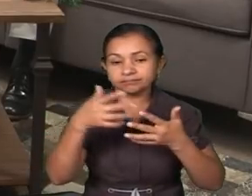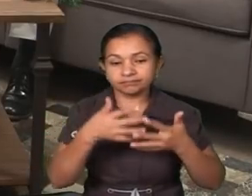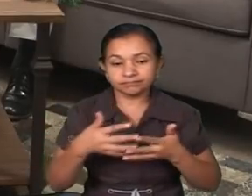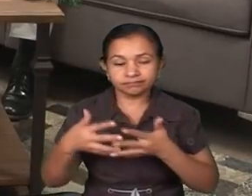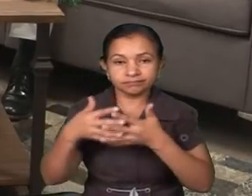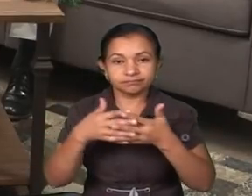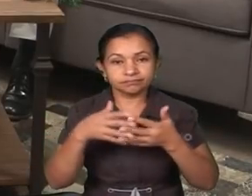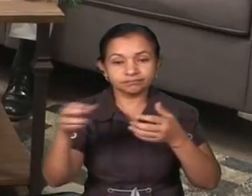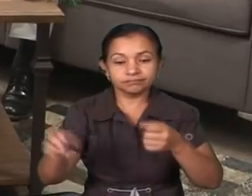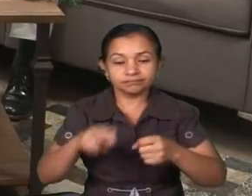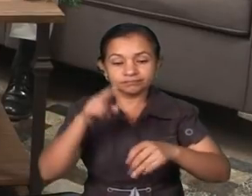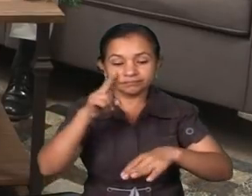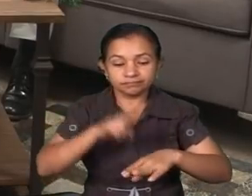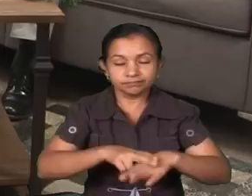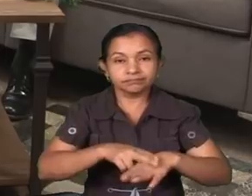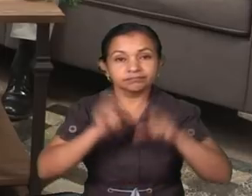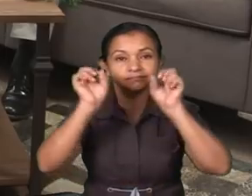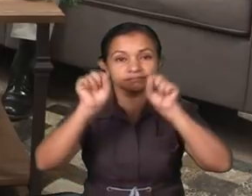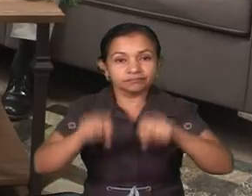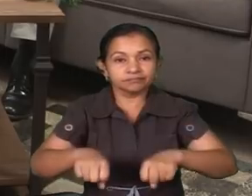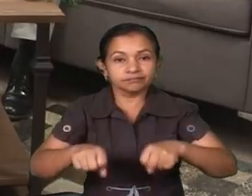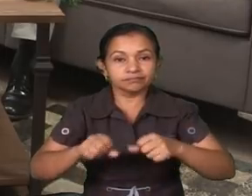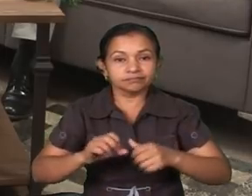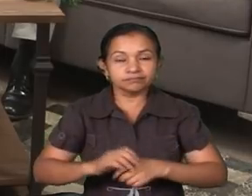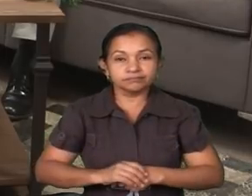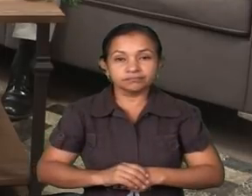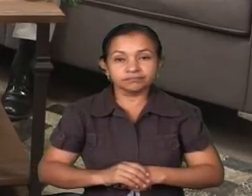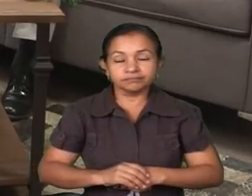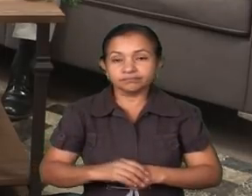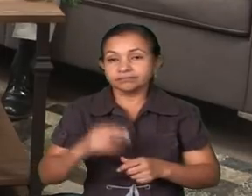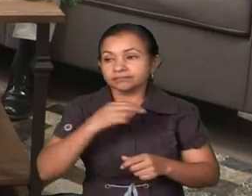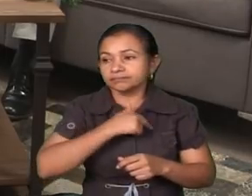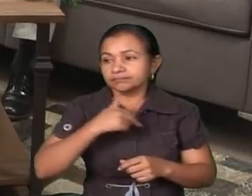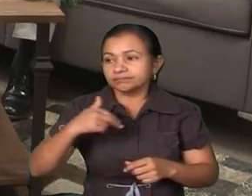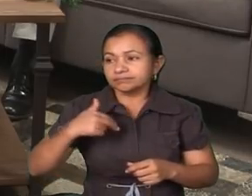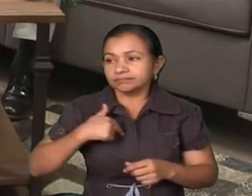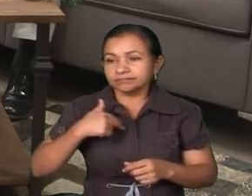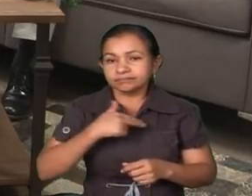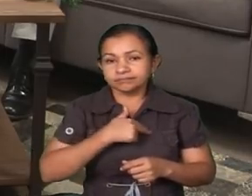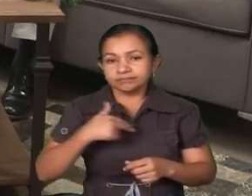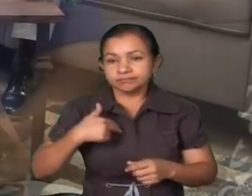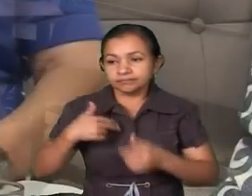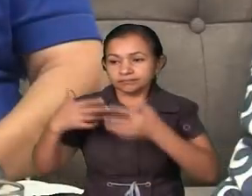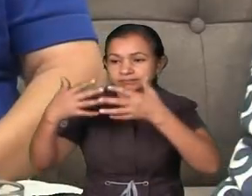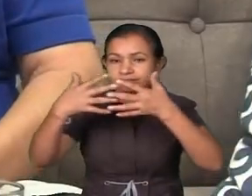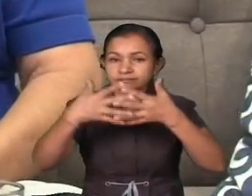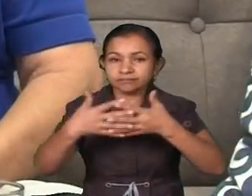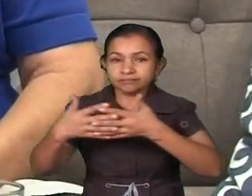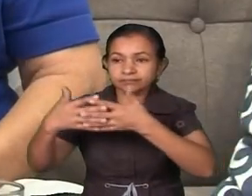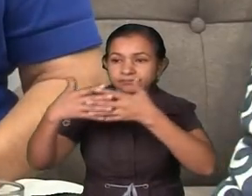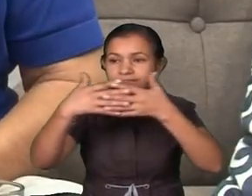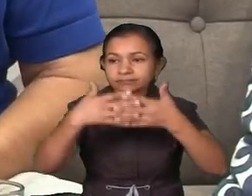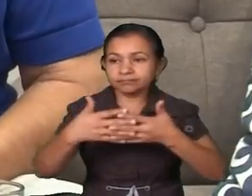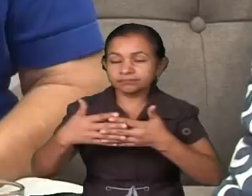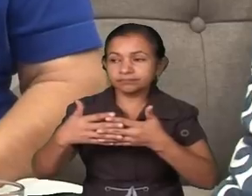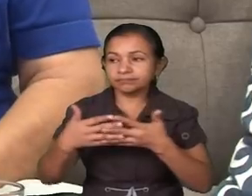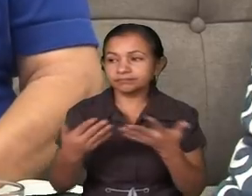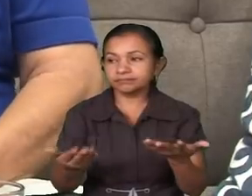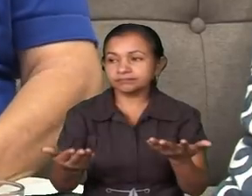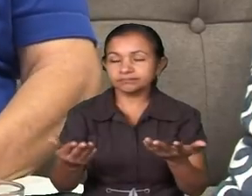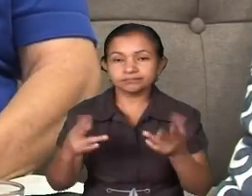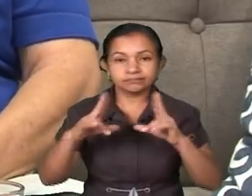sirvientes nacionales que van y buscan al imperio. Es que nosotros